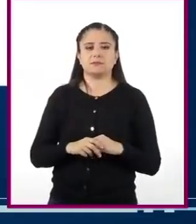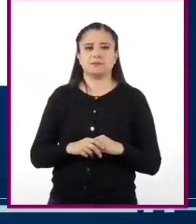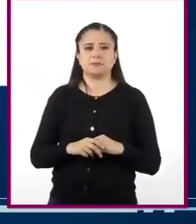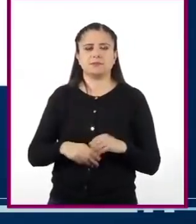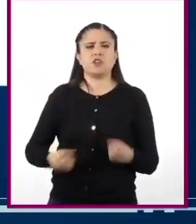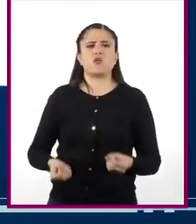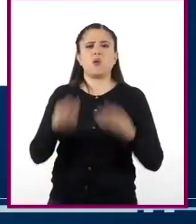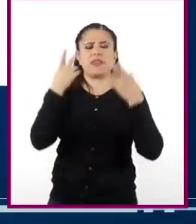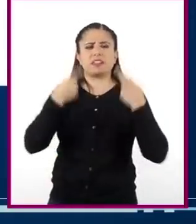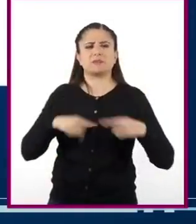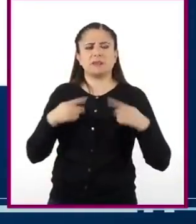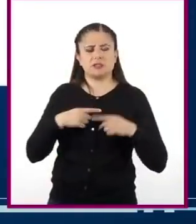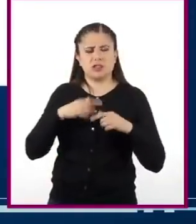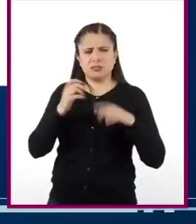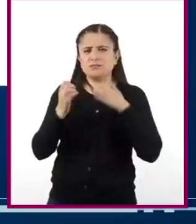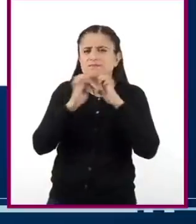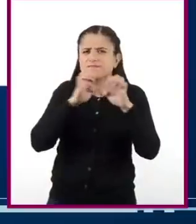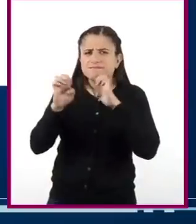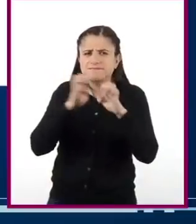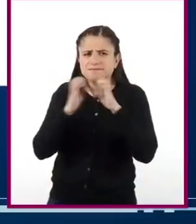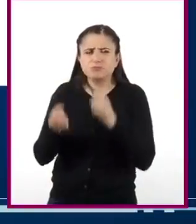¿A cuántas personas se les entrevistó?